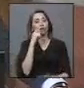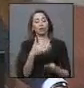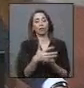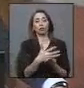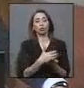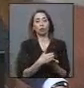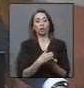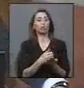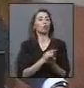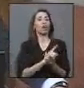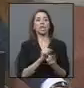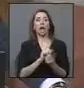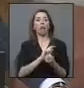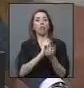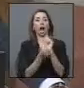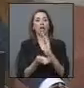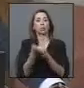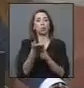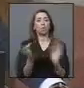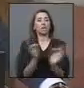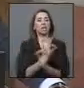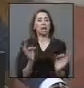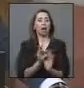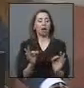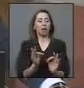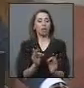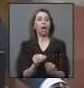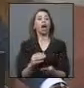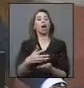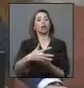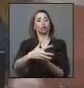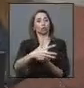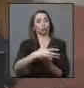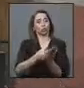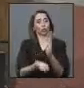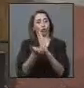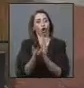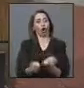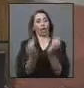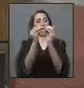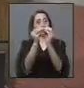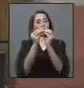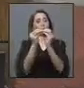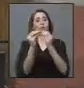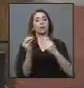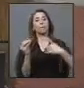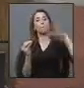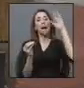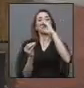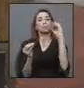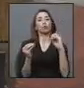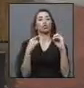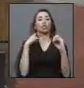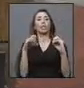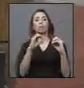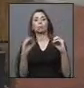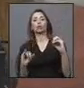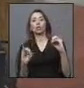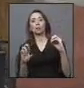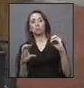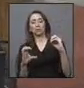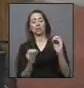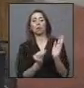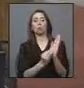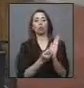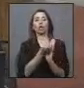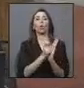términos reales sin variación. Por lo tanto, el reajuste debiera superar al menos el IPC y el cálculo de mayor costo de la vida